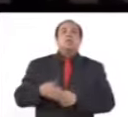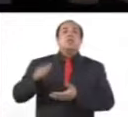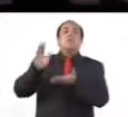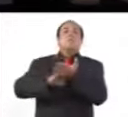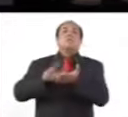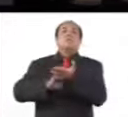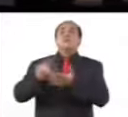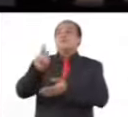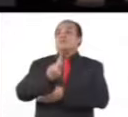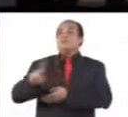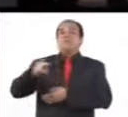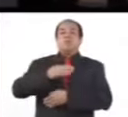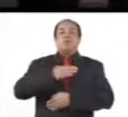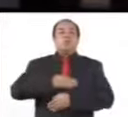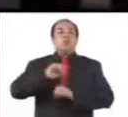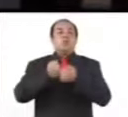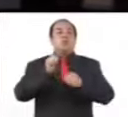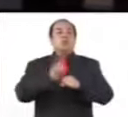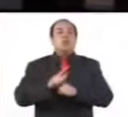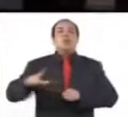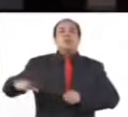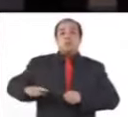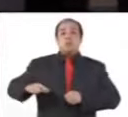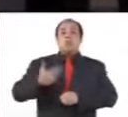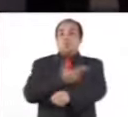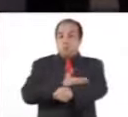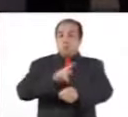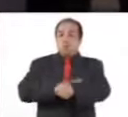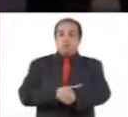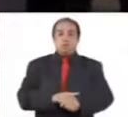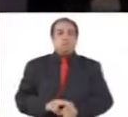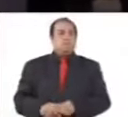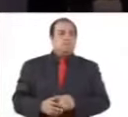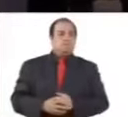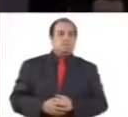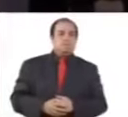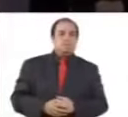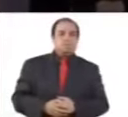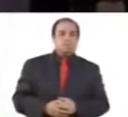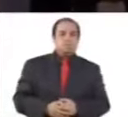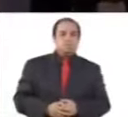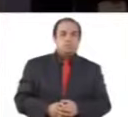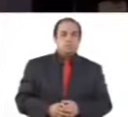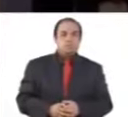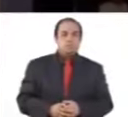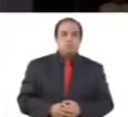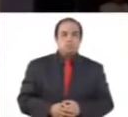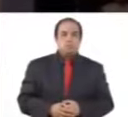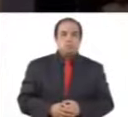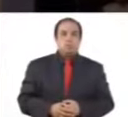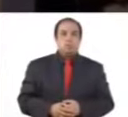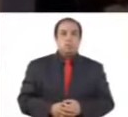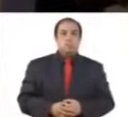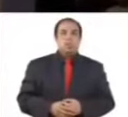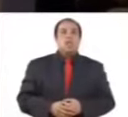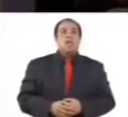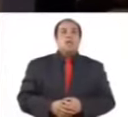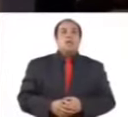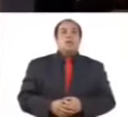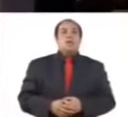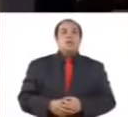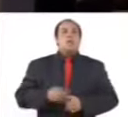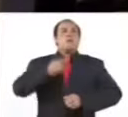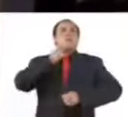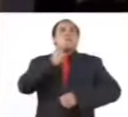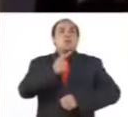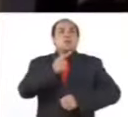justicia social y de gobierno honesto. Nada es más gratificante que dedicar la vida al